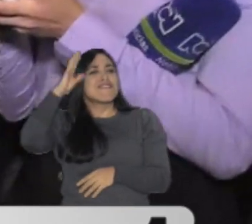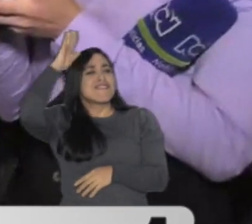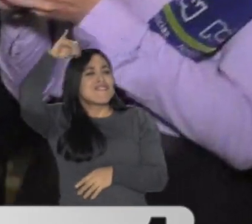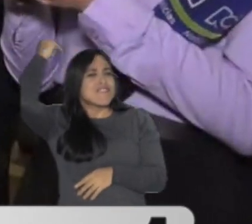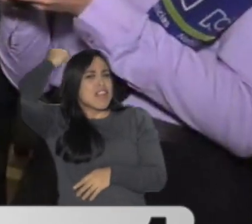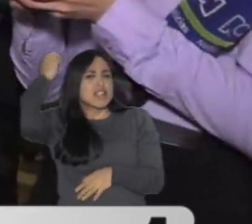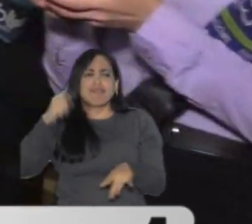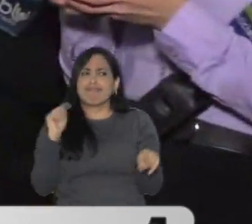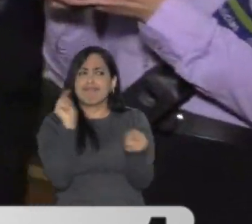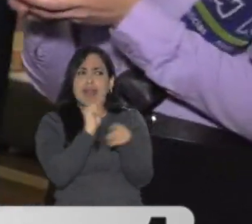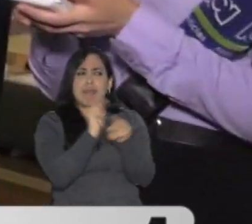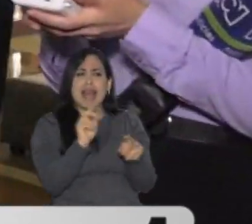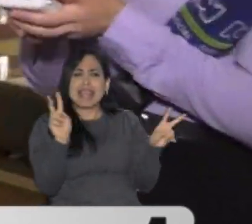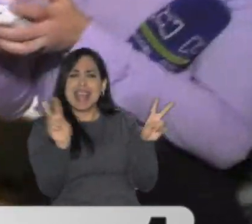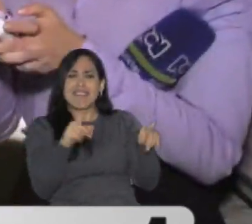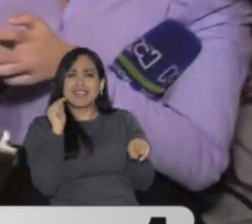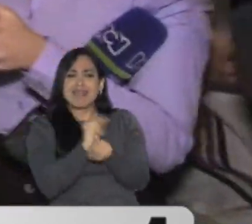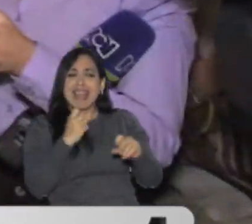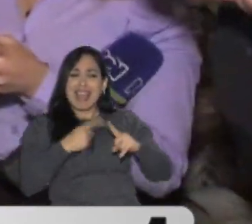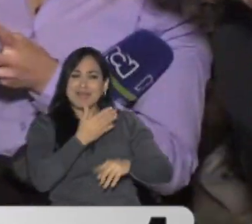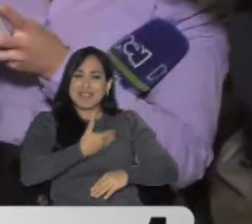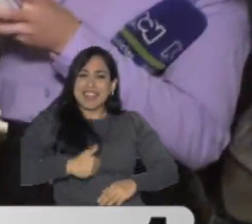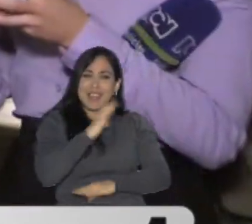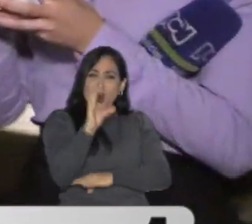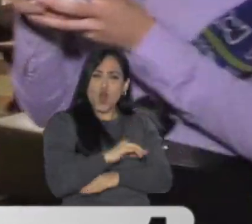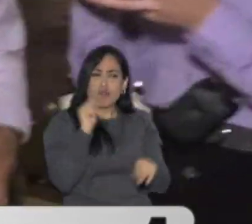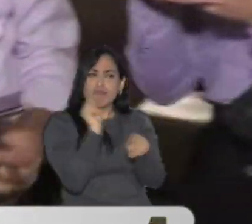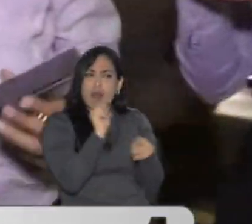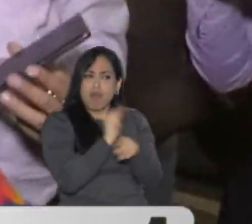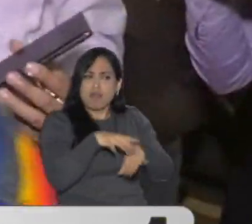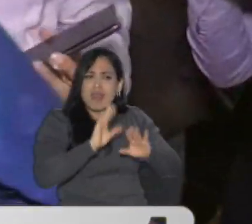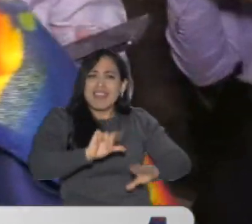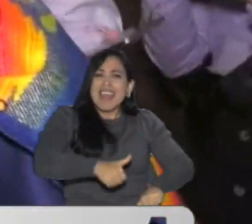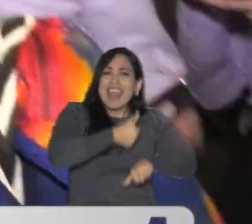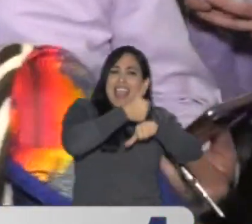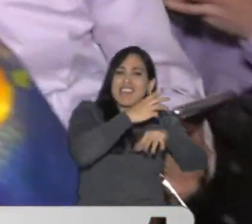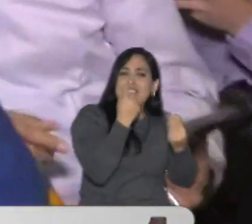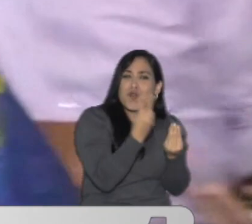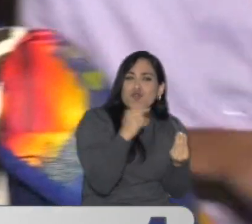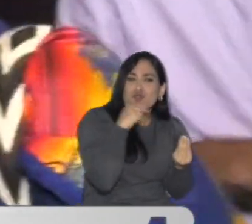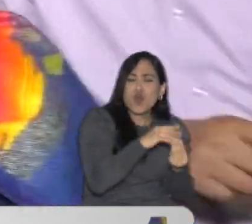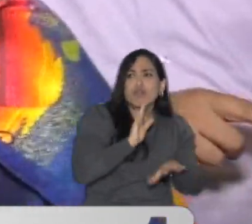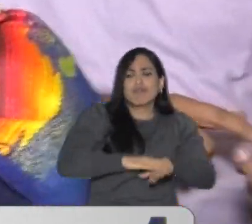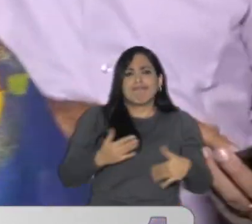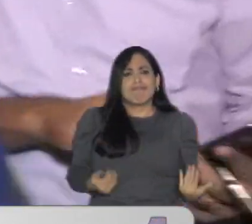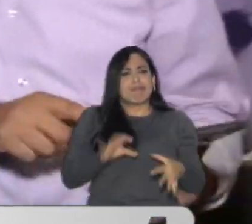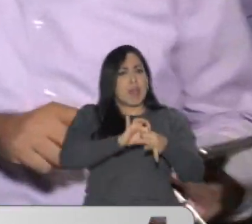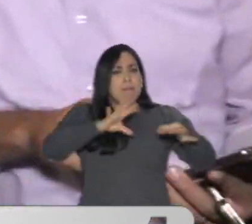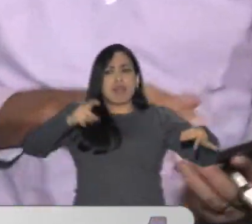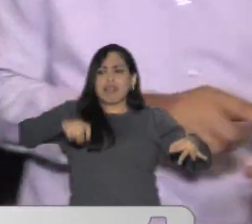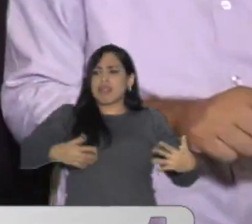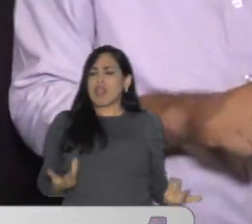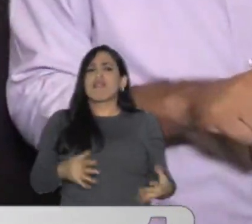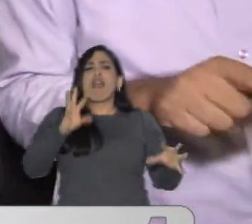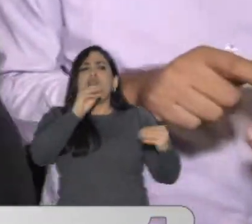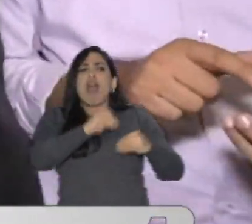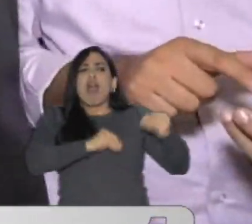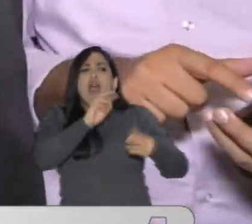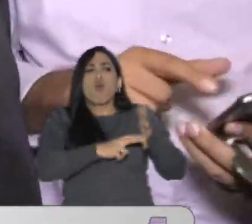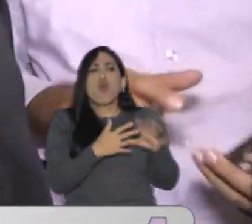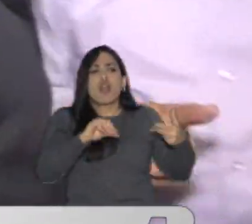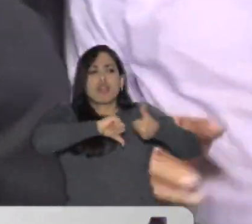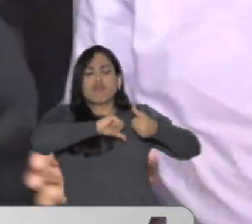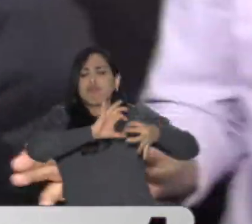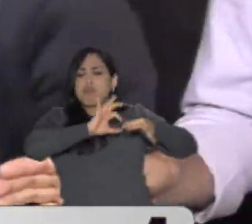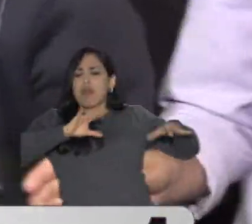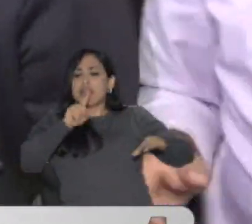sus críticas a César Gaviria, expresidente de la República y jefe único del Partido Liberal, en el sentido de romper vínculos y acuerdos con el